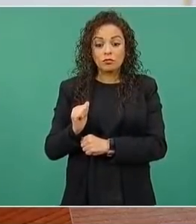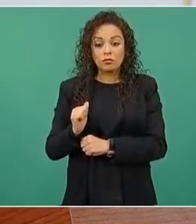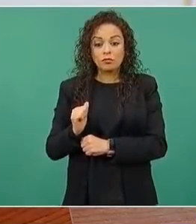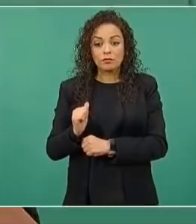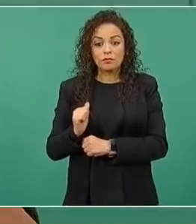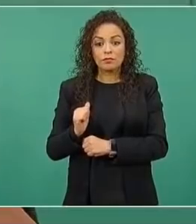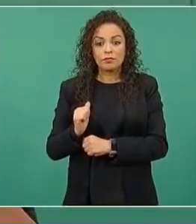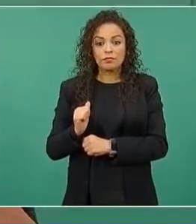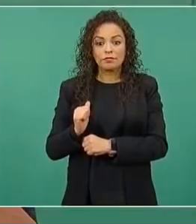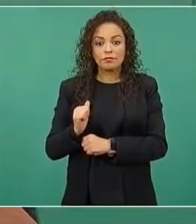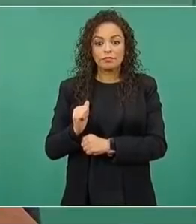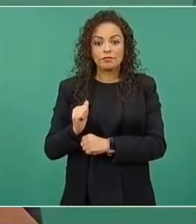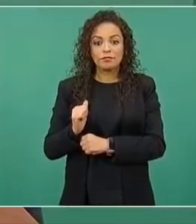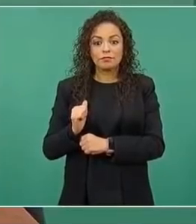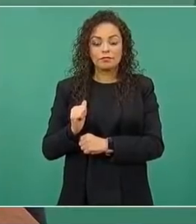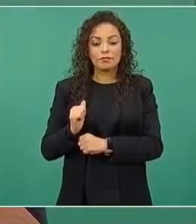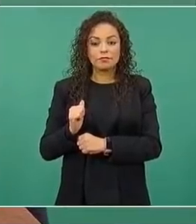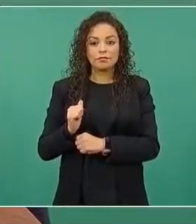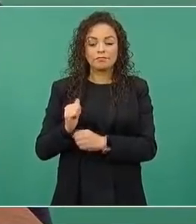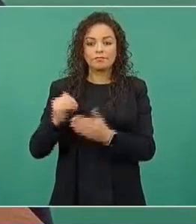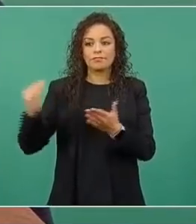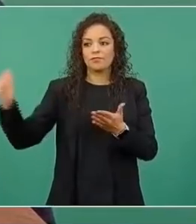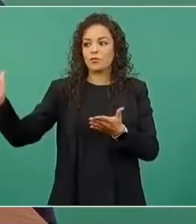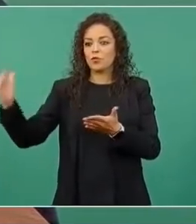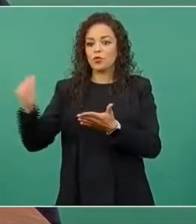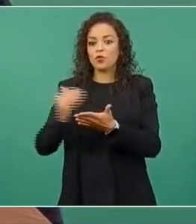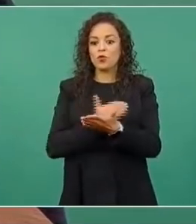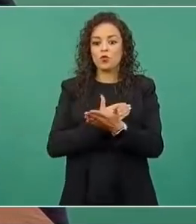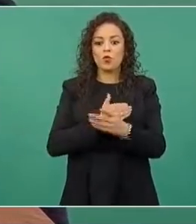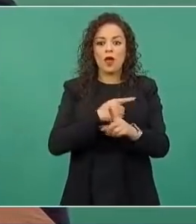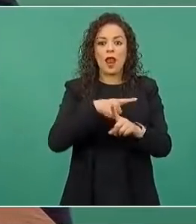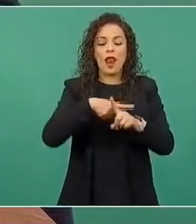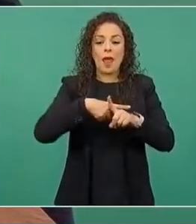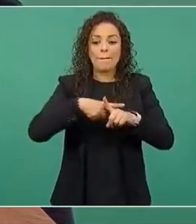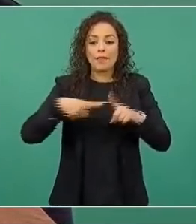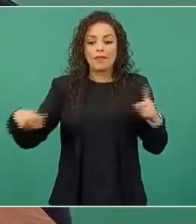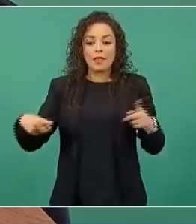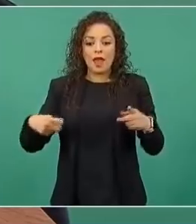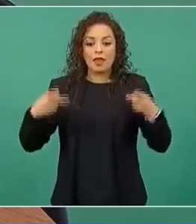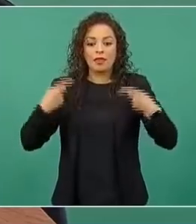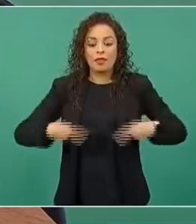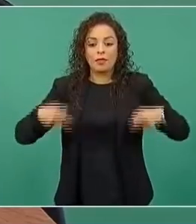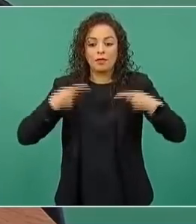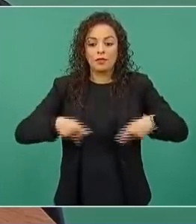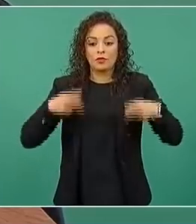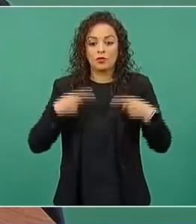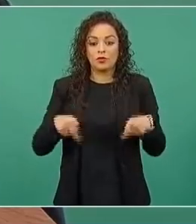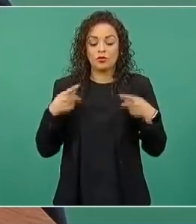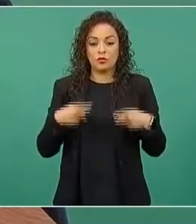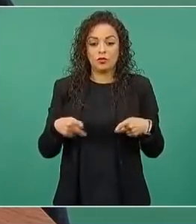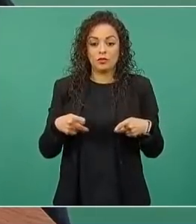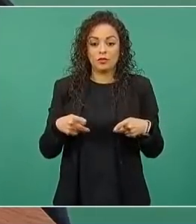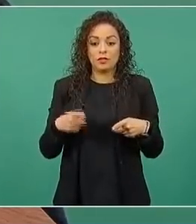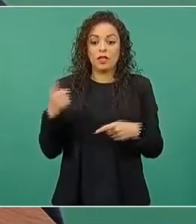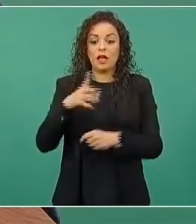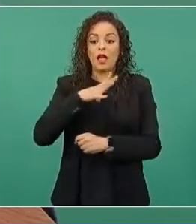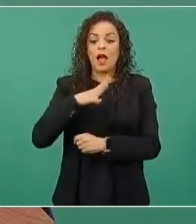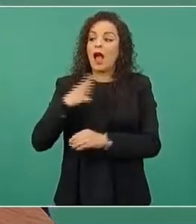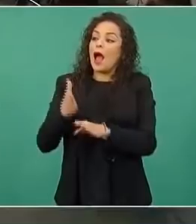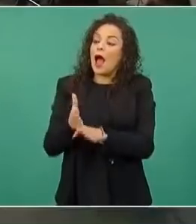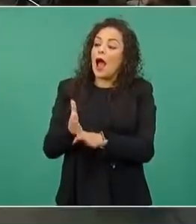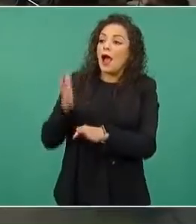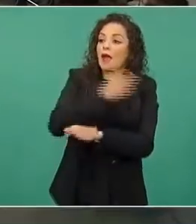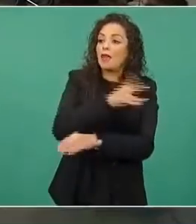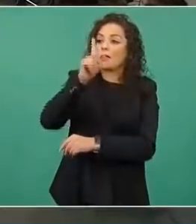se redujo a la mitad la población que había antes de la llegada de los